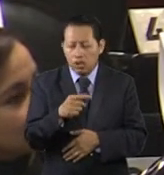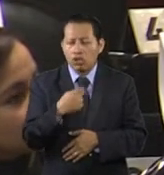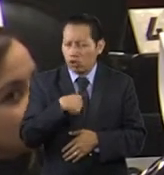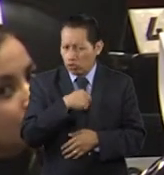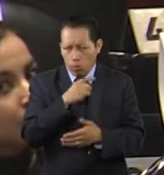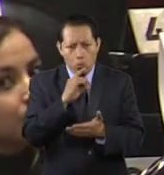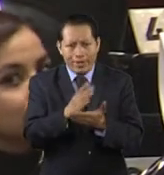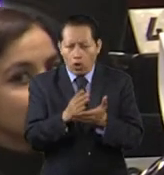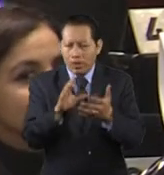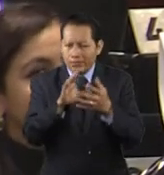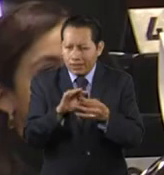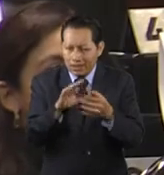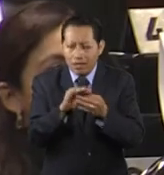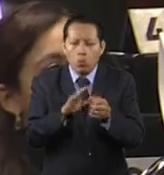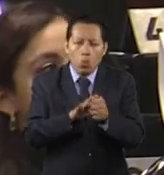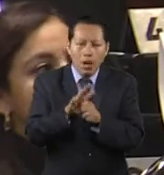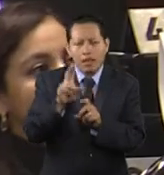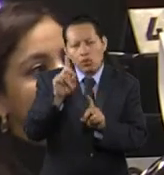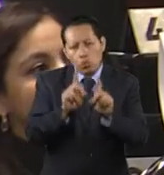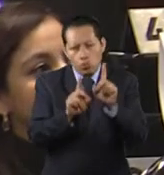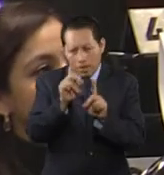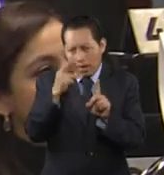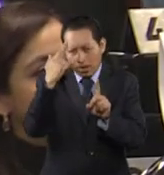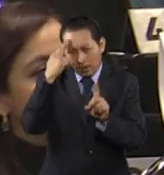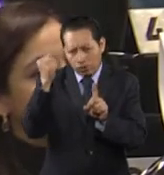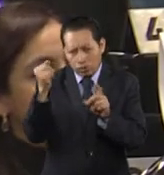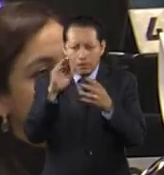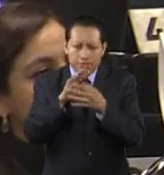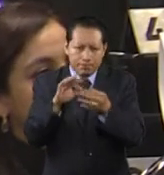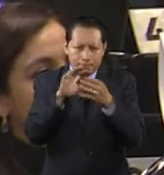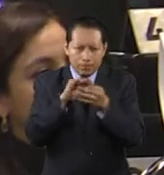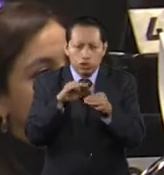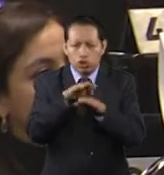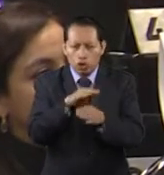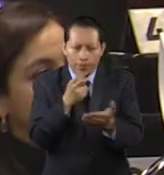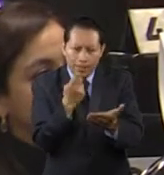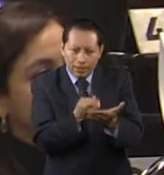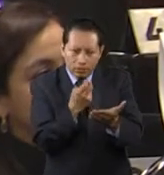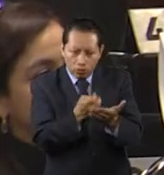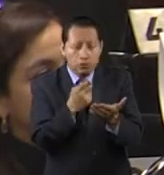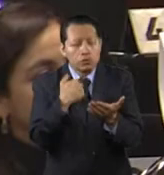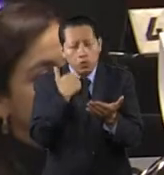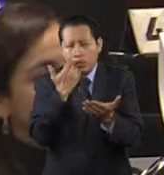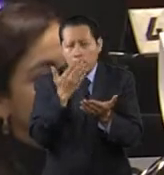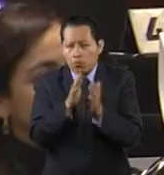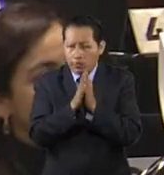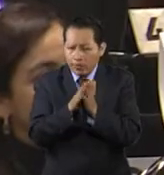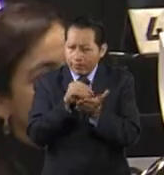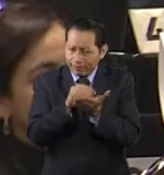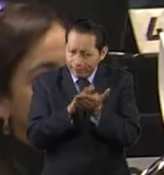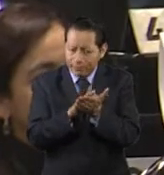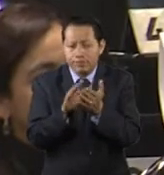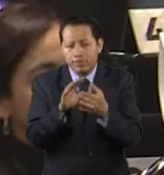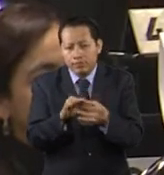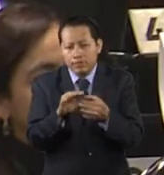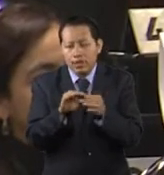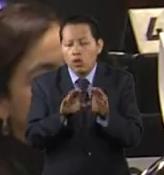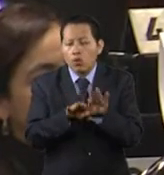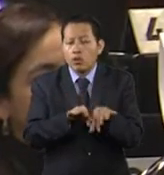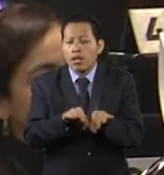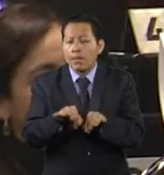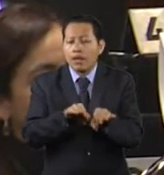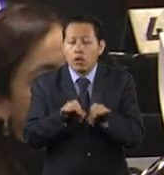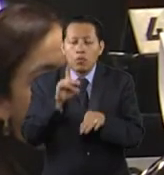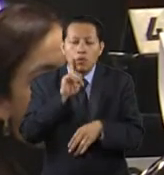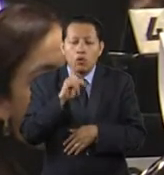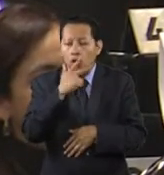reforma constitucional. Y me parece que es importante que eso quede asentado y reconocido como un trabajo de